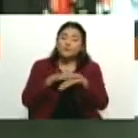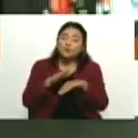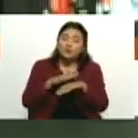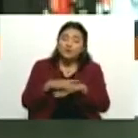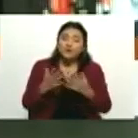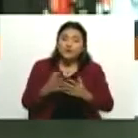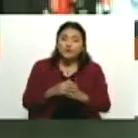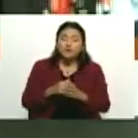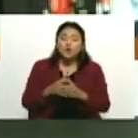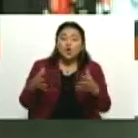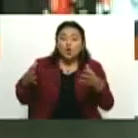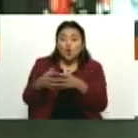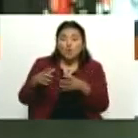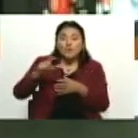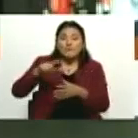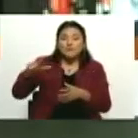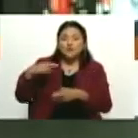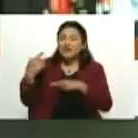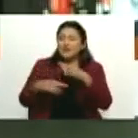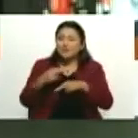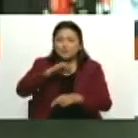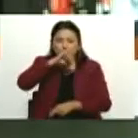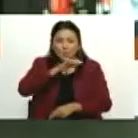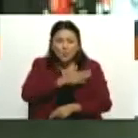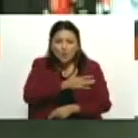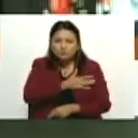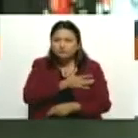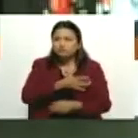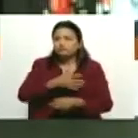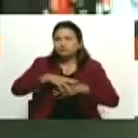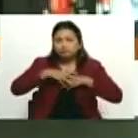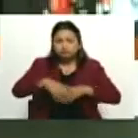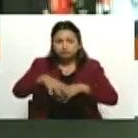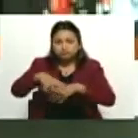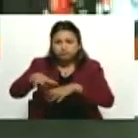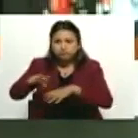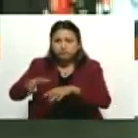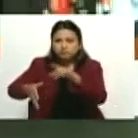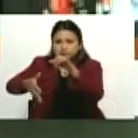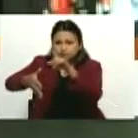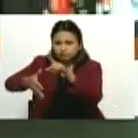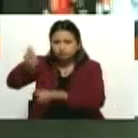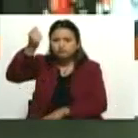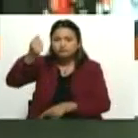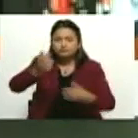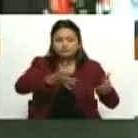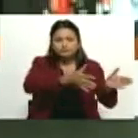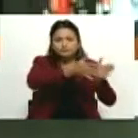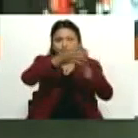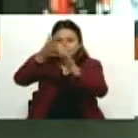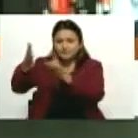revolucionarias pudieron entrar, hacerse presentes y triunfar 6 años después.